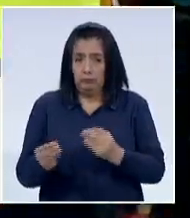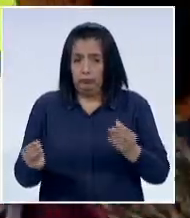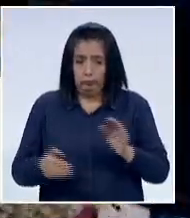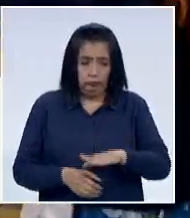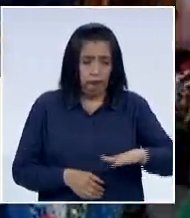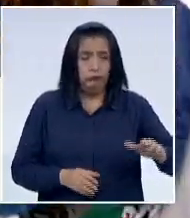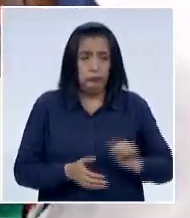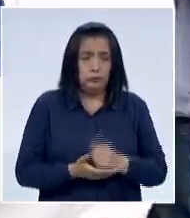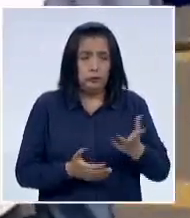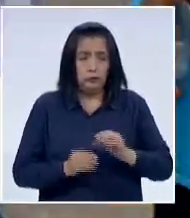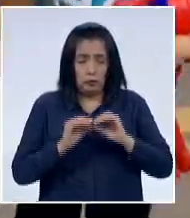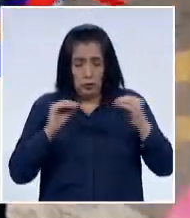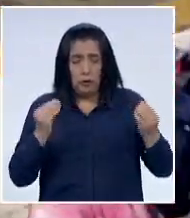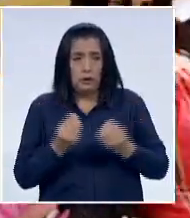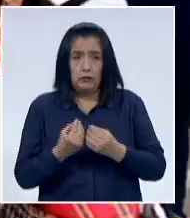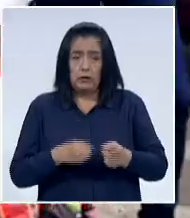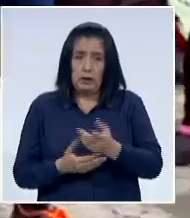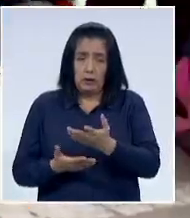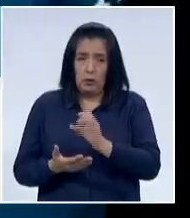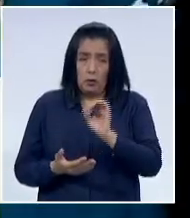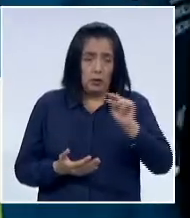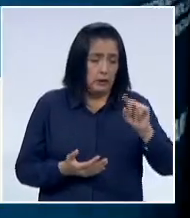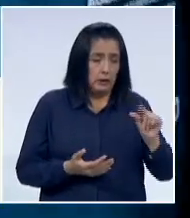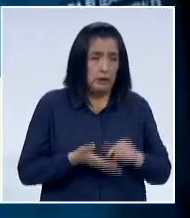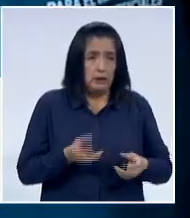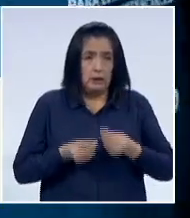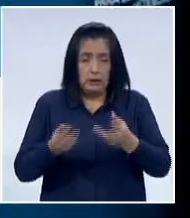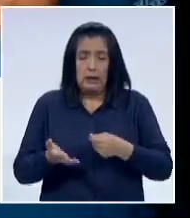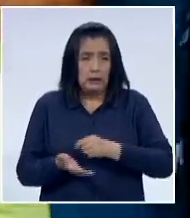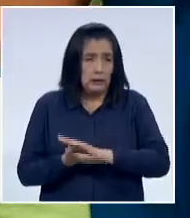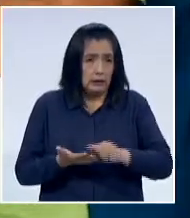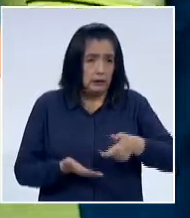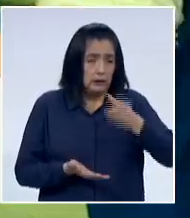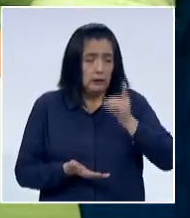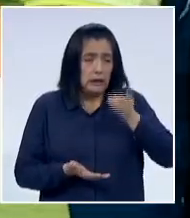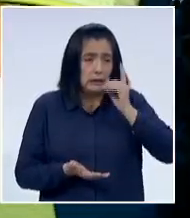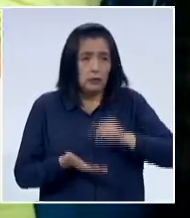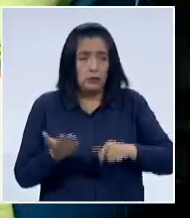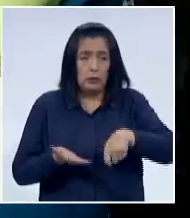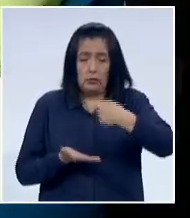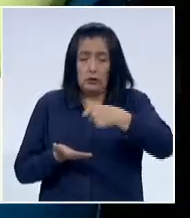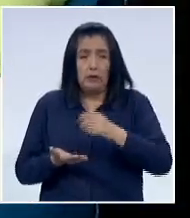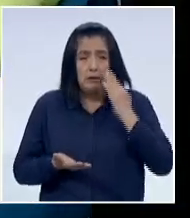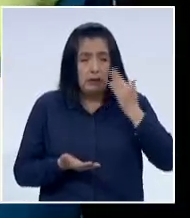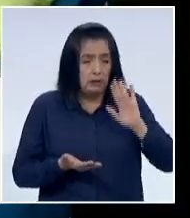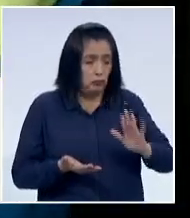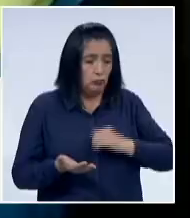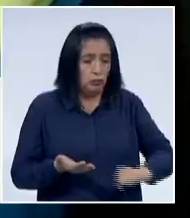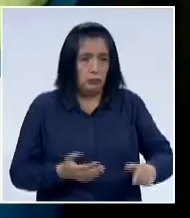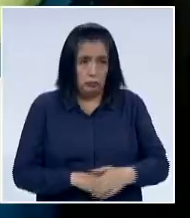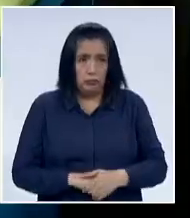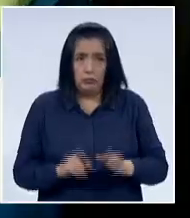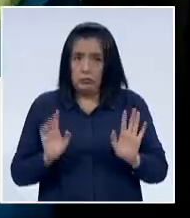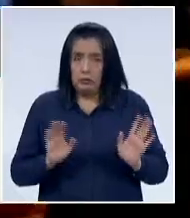de edad, organizaciones no gubernamentales entregan gratuitamente desayuno y almuerzos a madres y a sus hijos. En